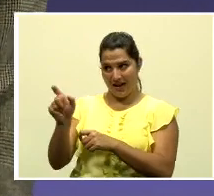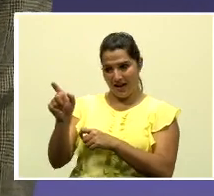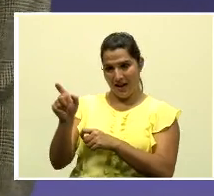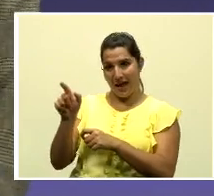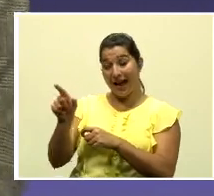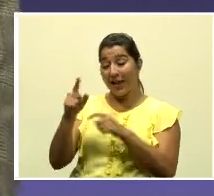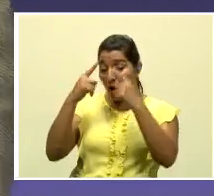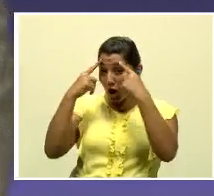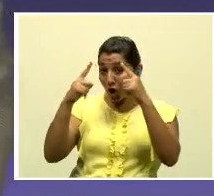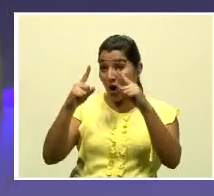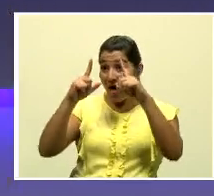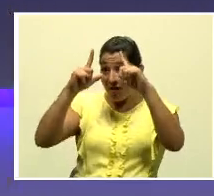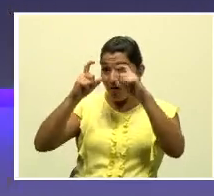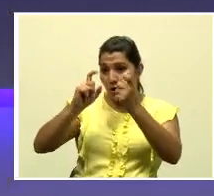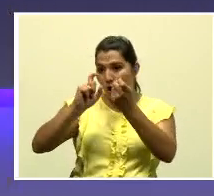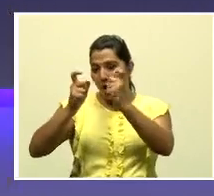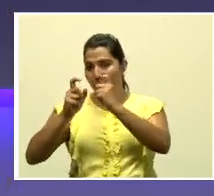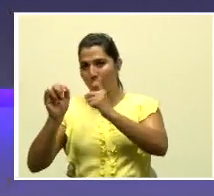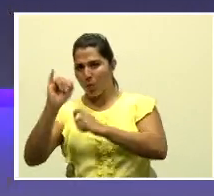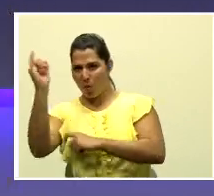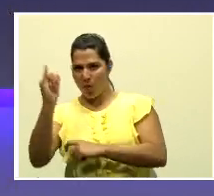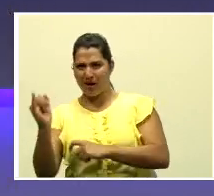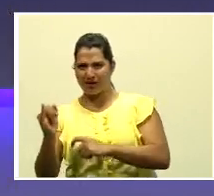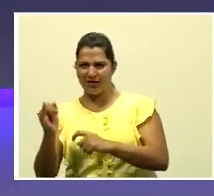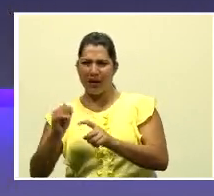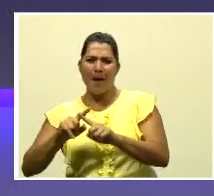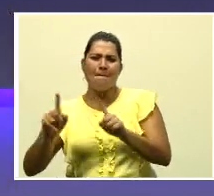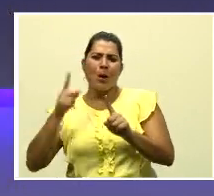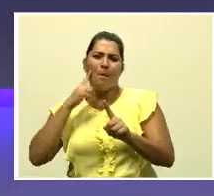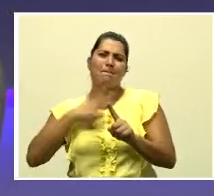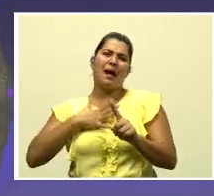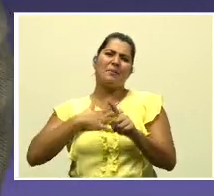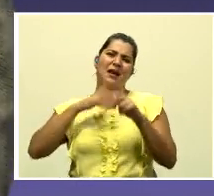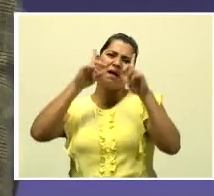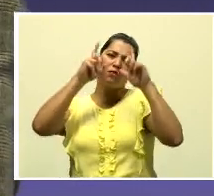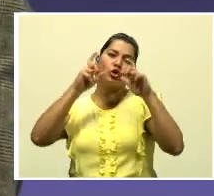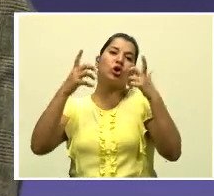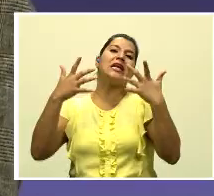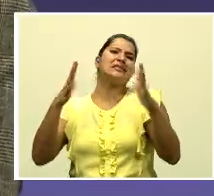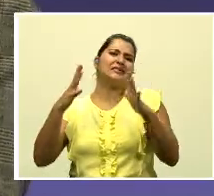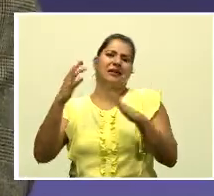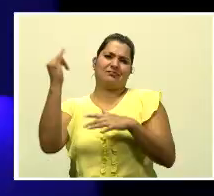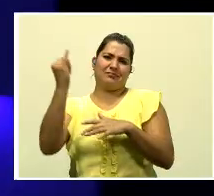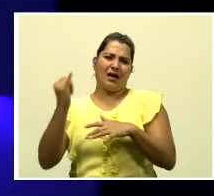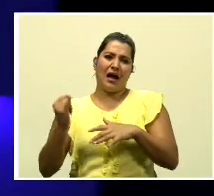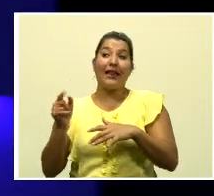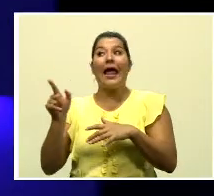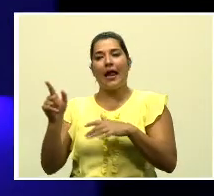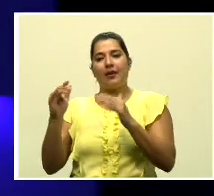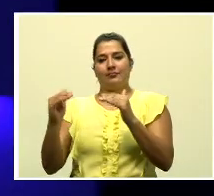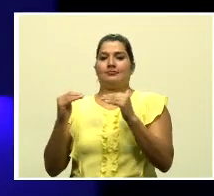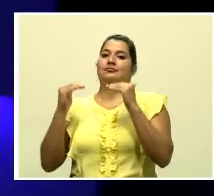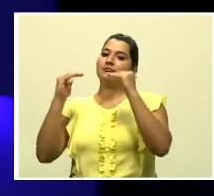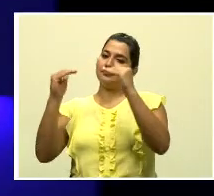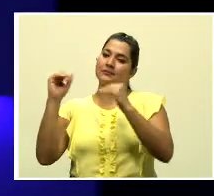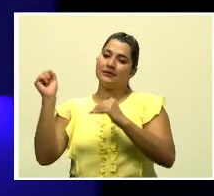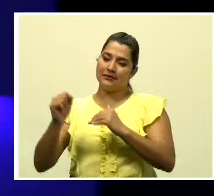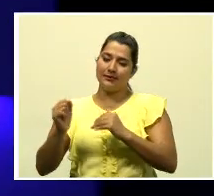la fotografía en arte, pero ya la fotografía era un arte desde antes. Él la llevó a otro nivel, eso sí. Eso sí, y también creo que